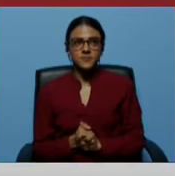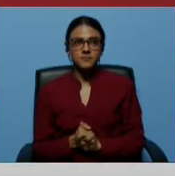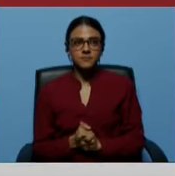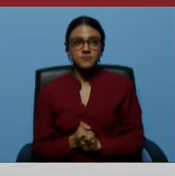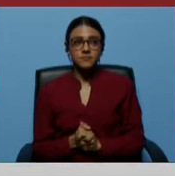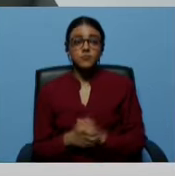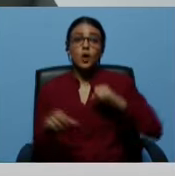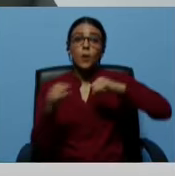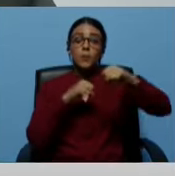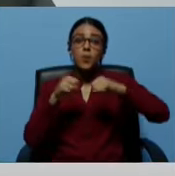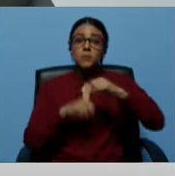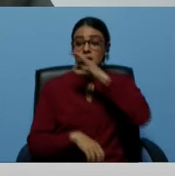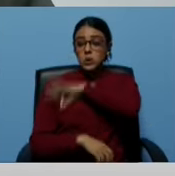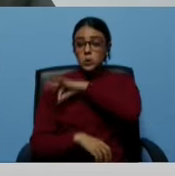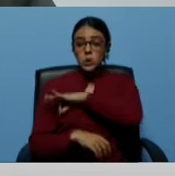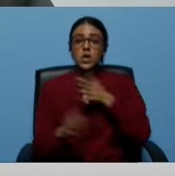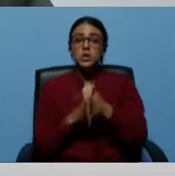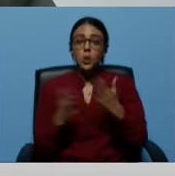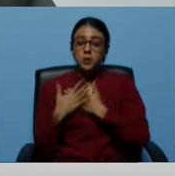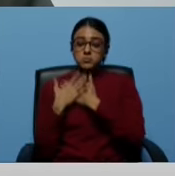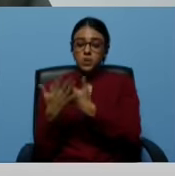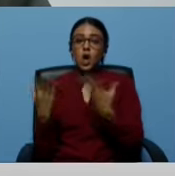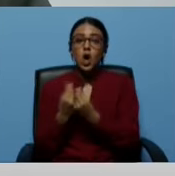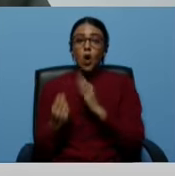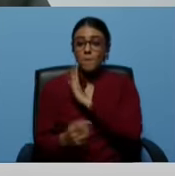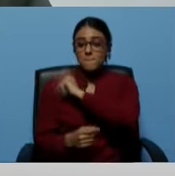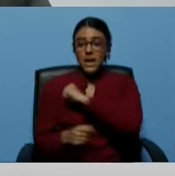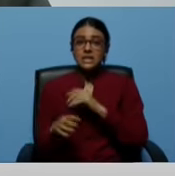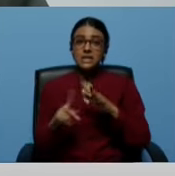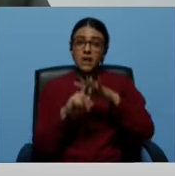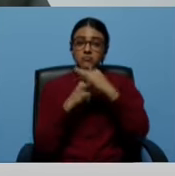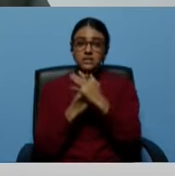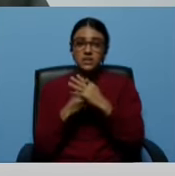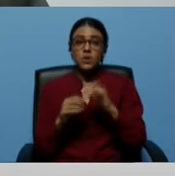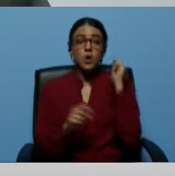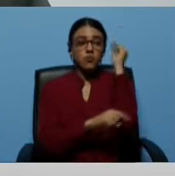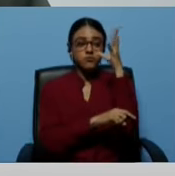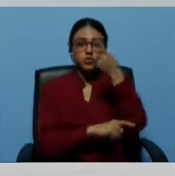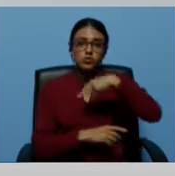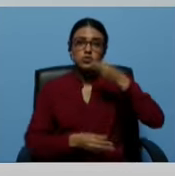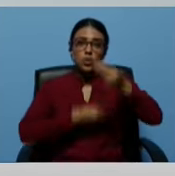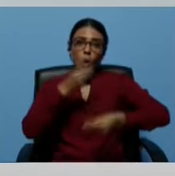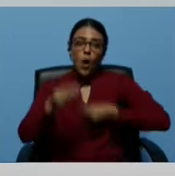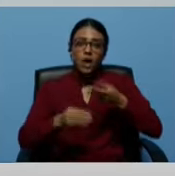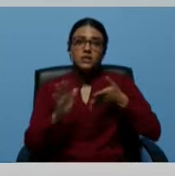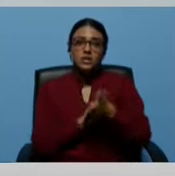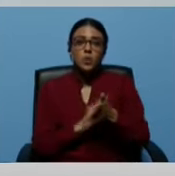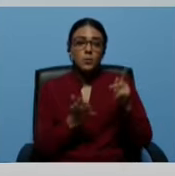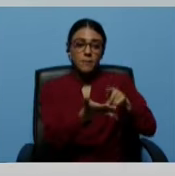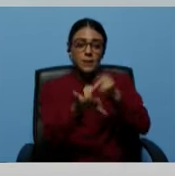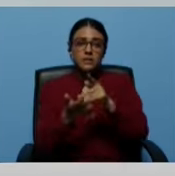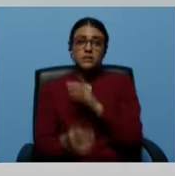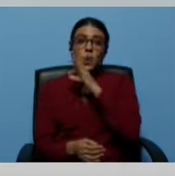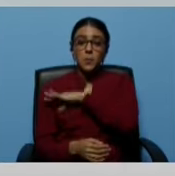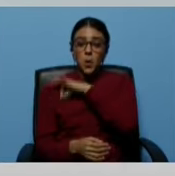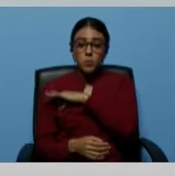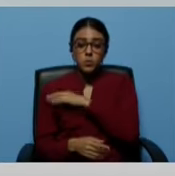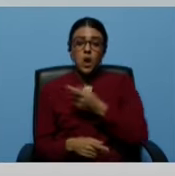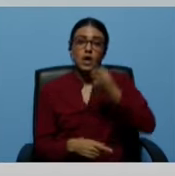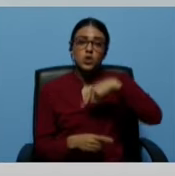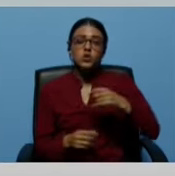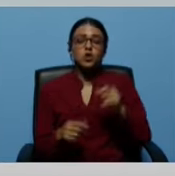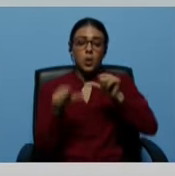Los movimientos sociales de solidaridad con la causa palestina y el Foro Itinerante de Participación Popular detallaron en rueda